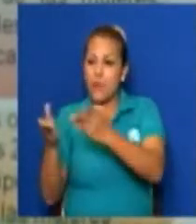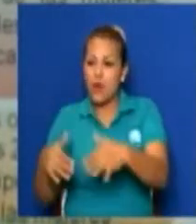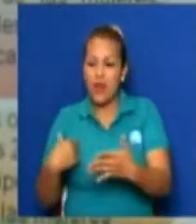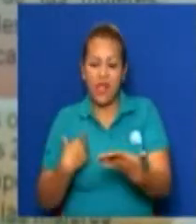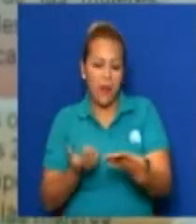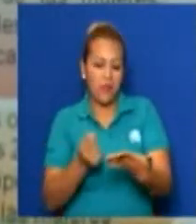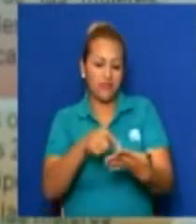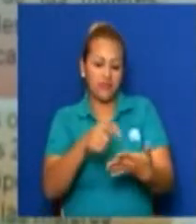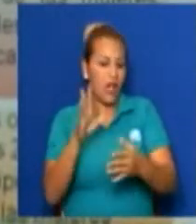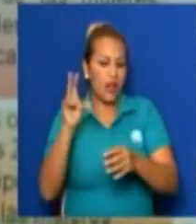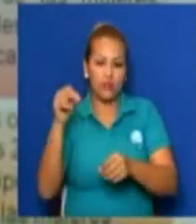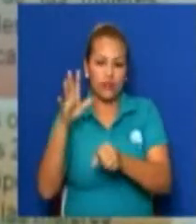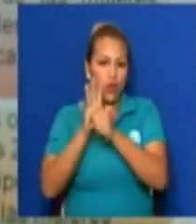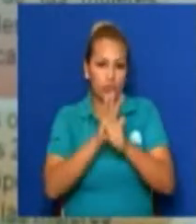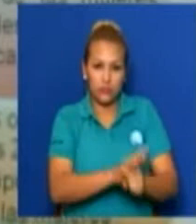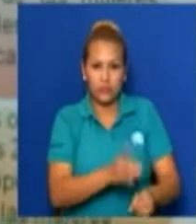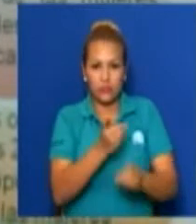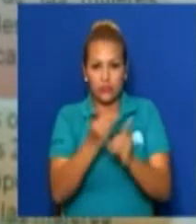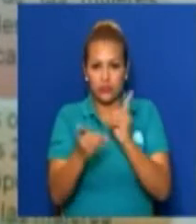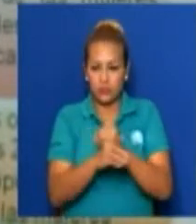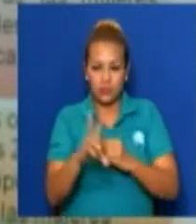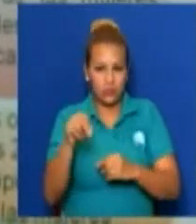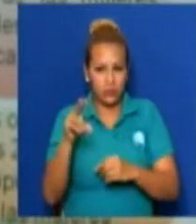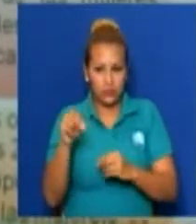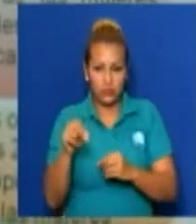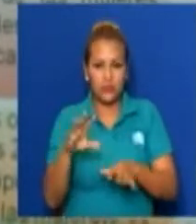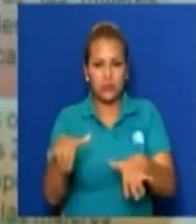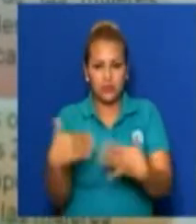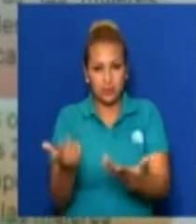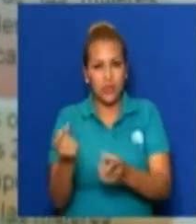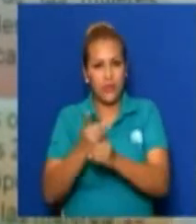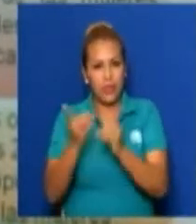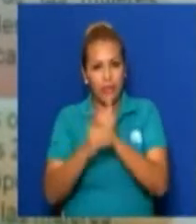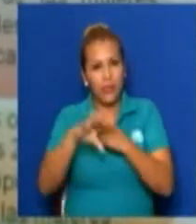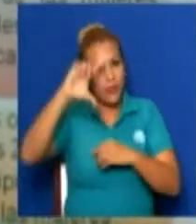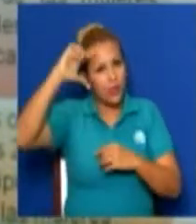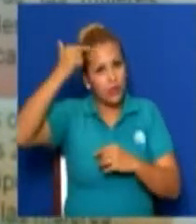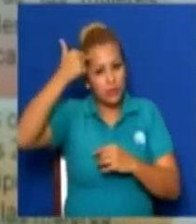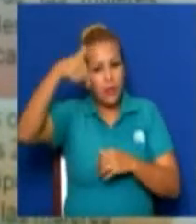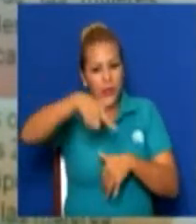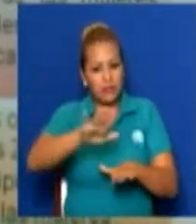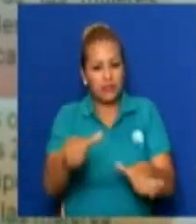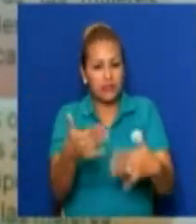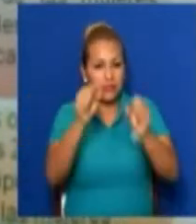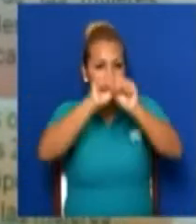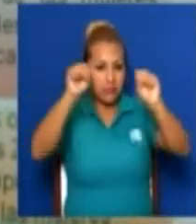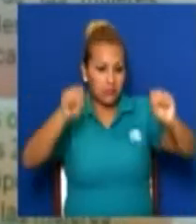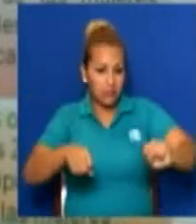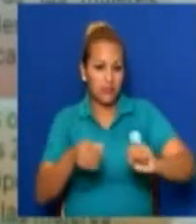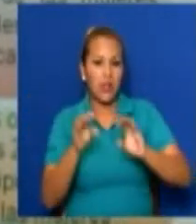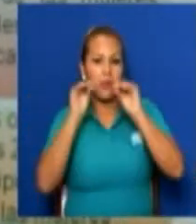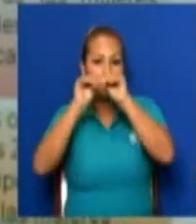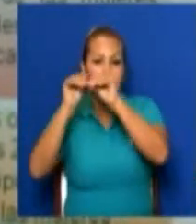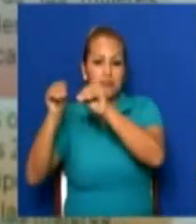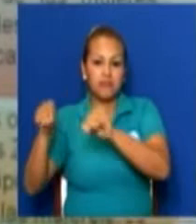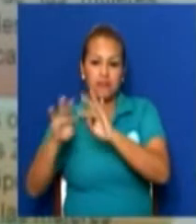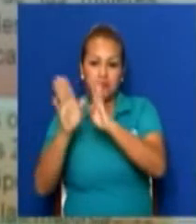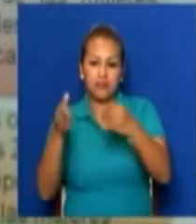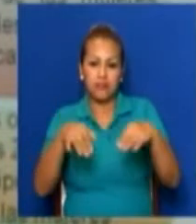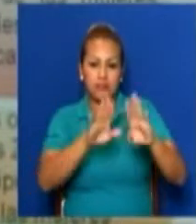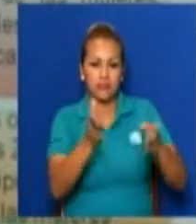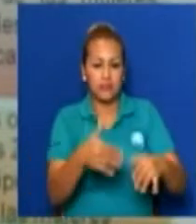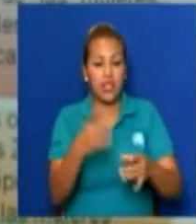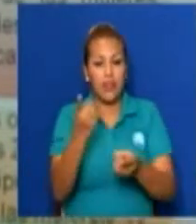requisitos discriminadores. El Estado tiene que ofrecer capacitación laboral. Los derechos laborales de